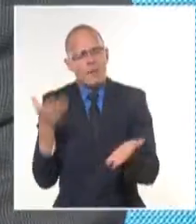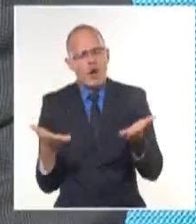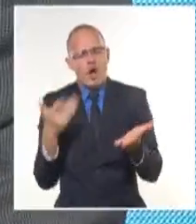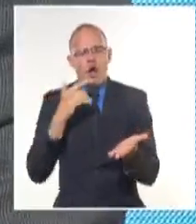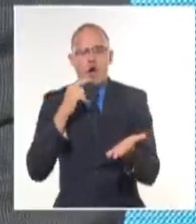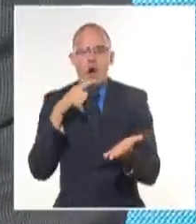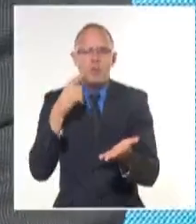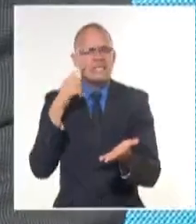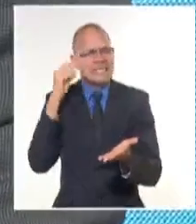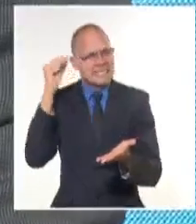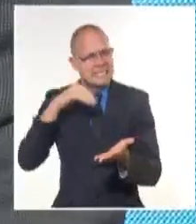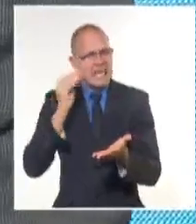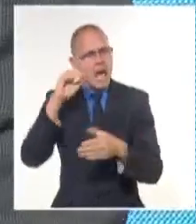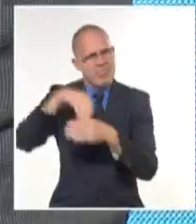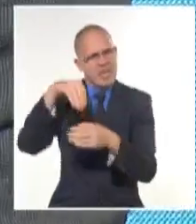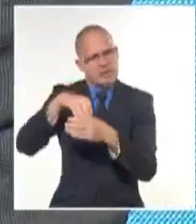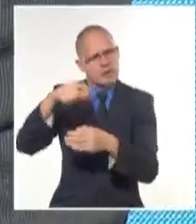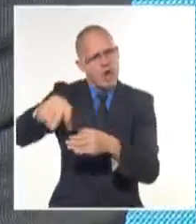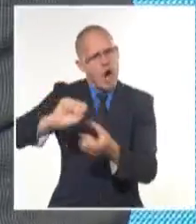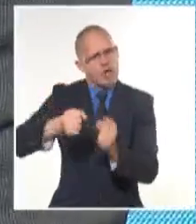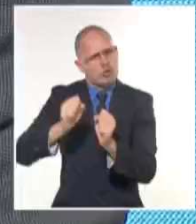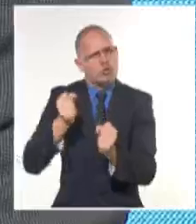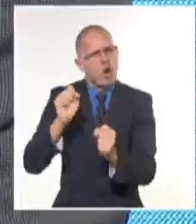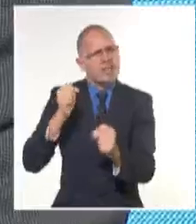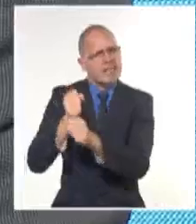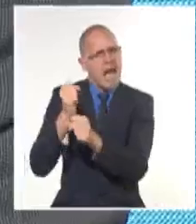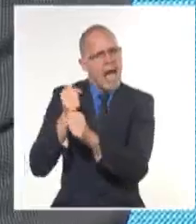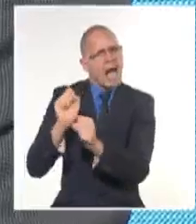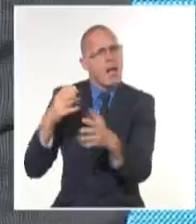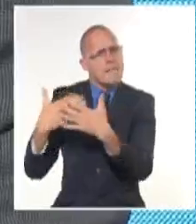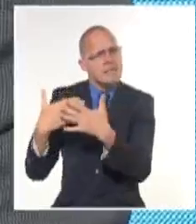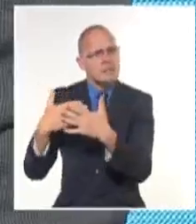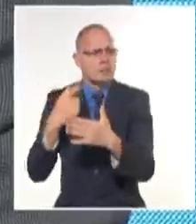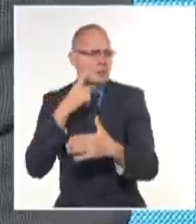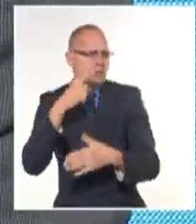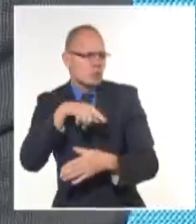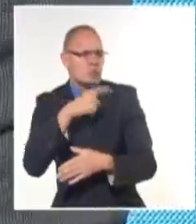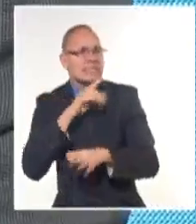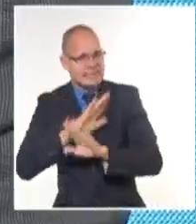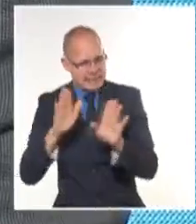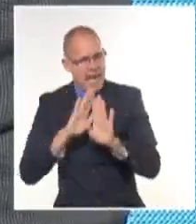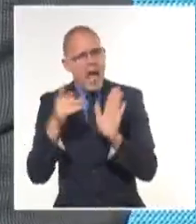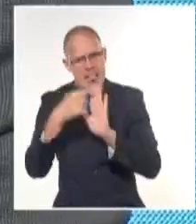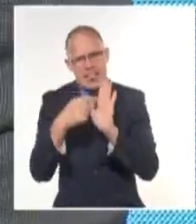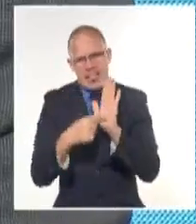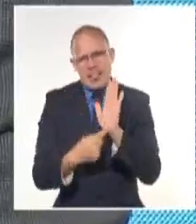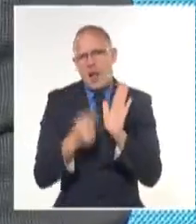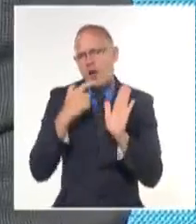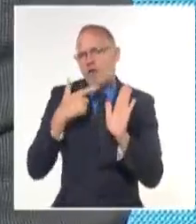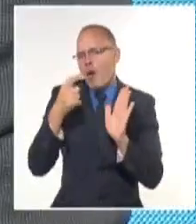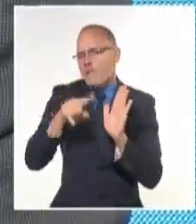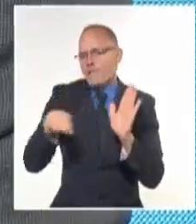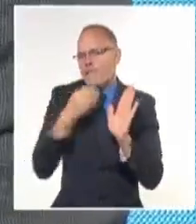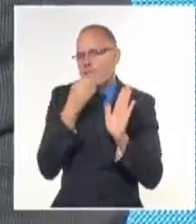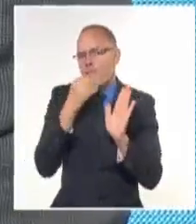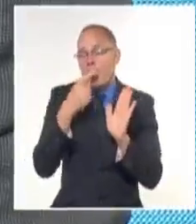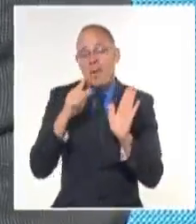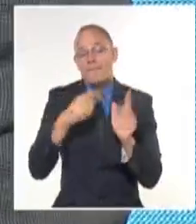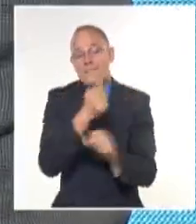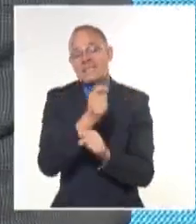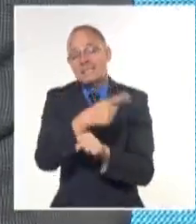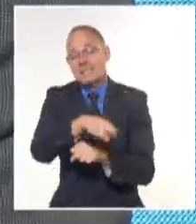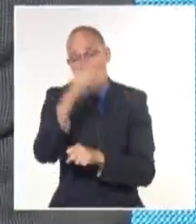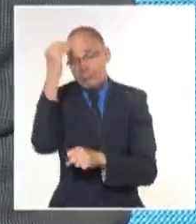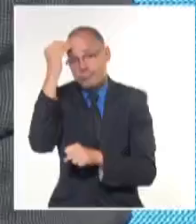sistemas de control interno de las entidades. Además, se ejecutan un grupo de acciones de orden preventivo para fortalecer esa cultura de prevención, ese ambiente